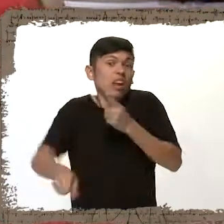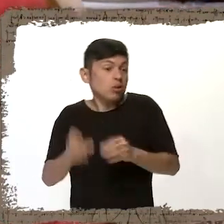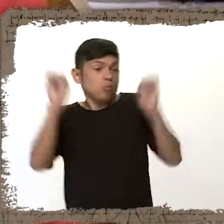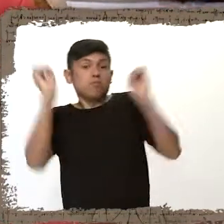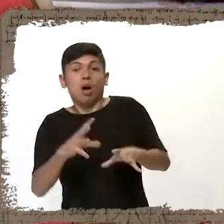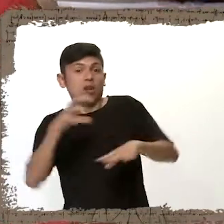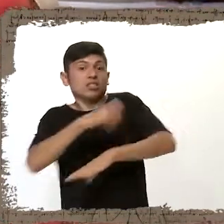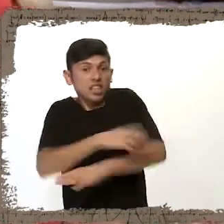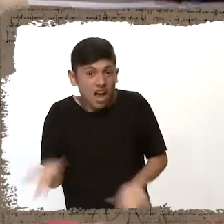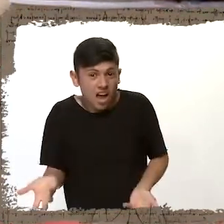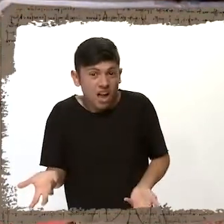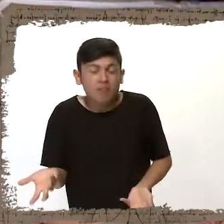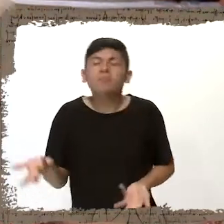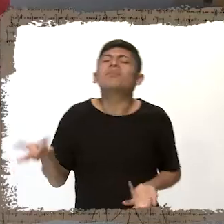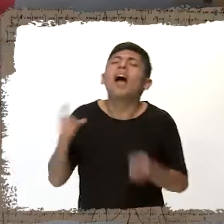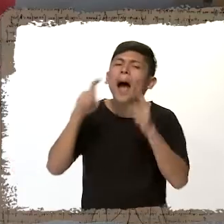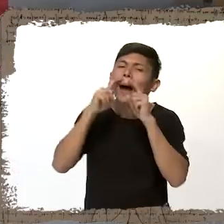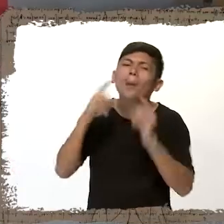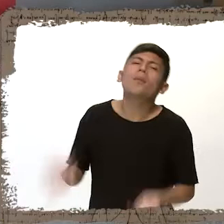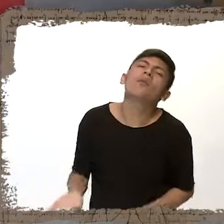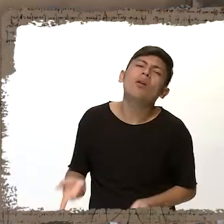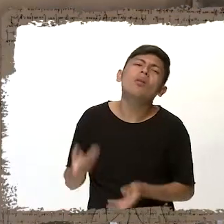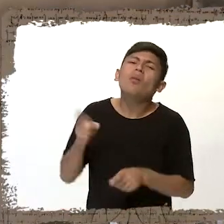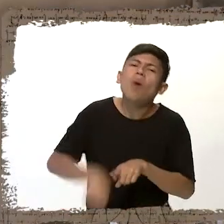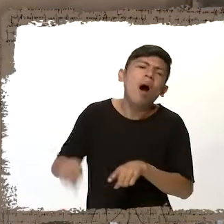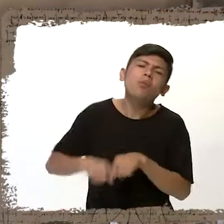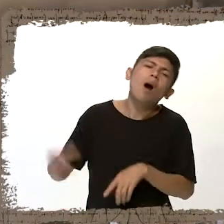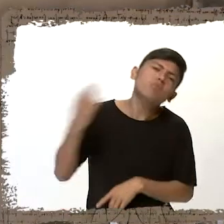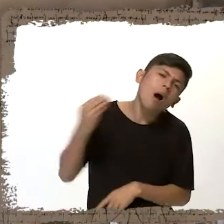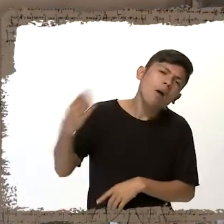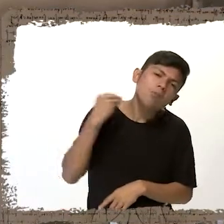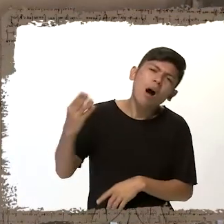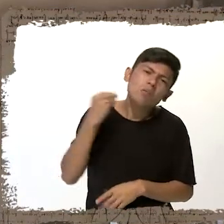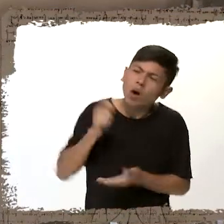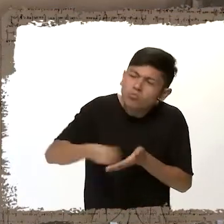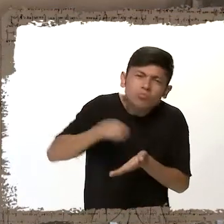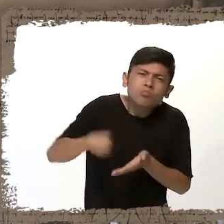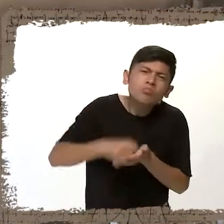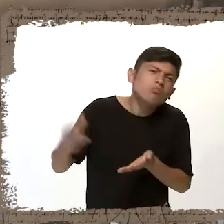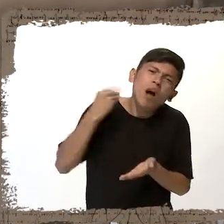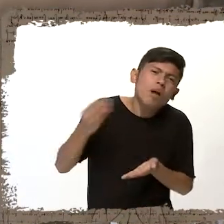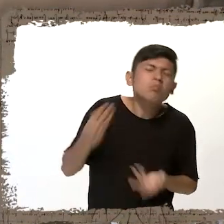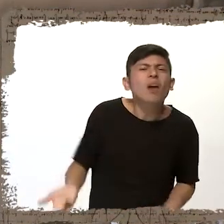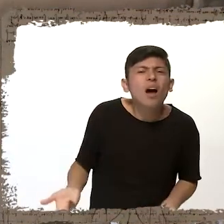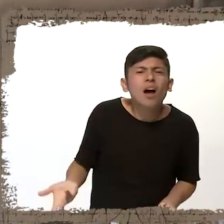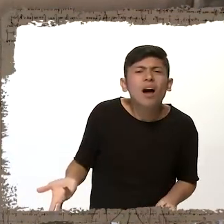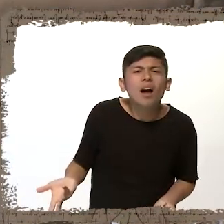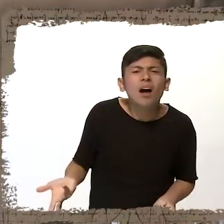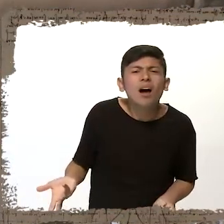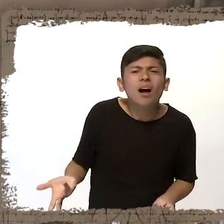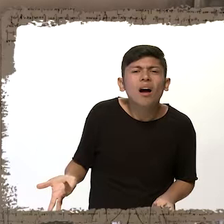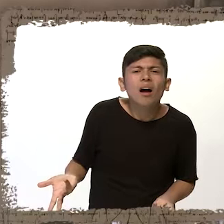vez de convertirla directamente en un sapo? Alfredo, escúchame una cosa. ¿Cuántas veces vas a criticar mis decisiones como escritora?